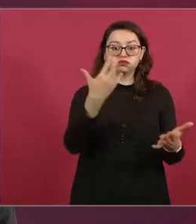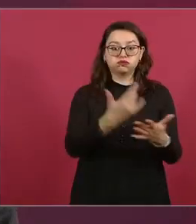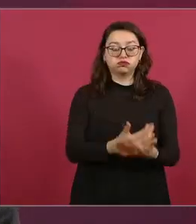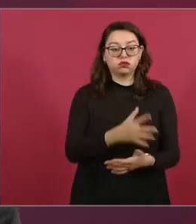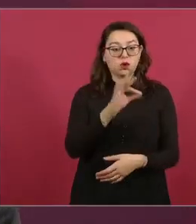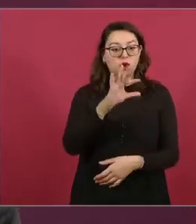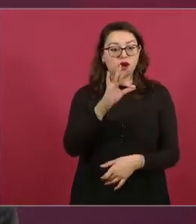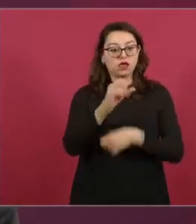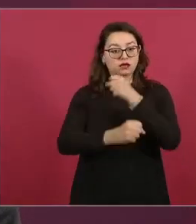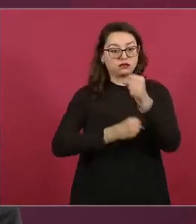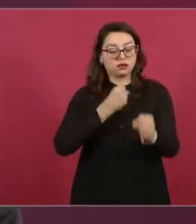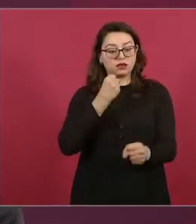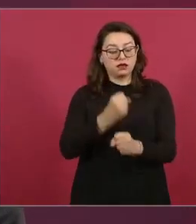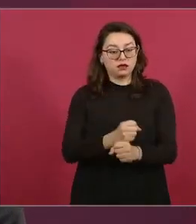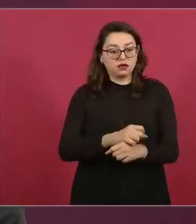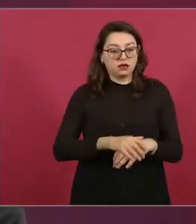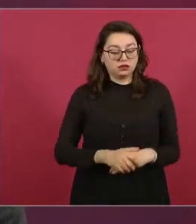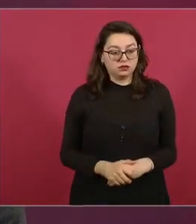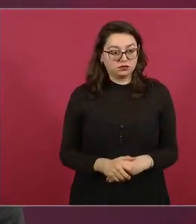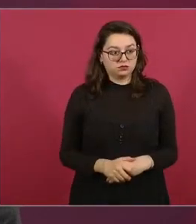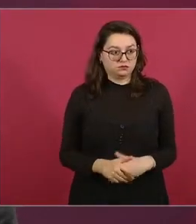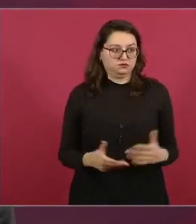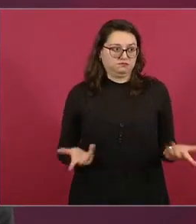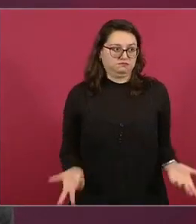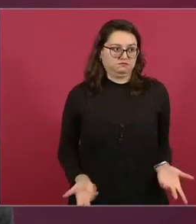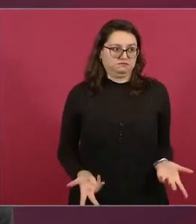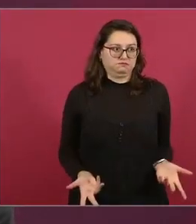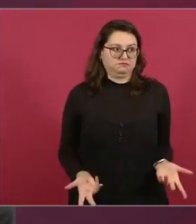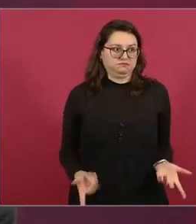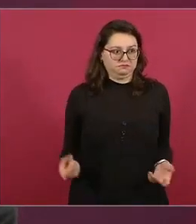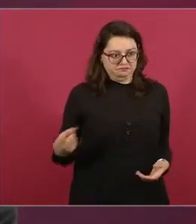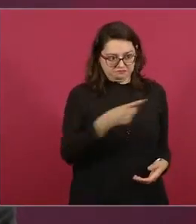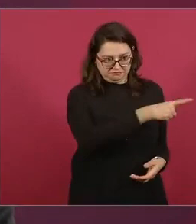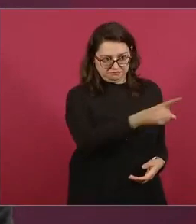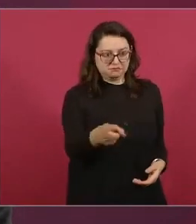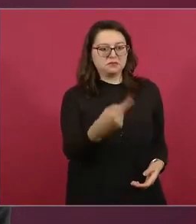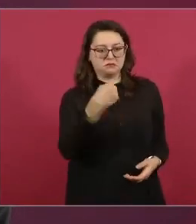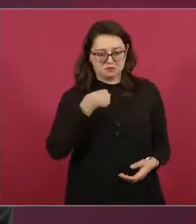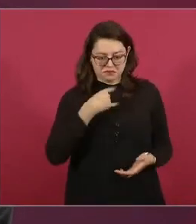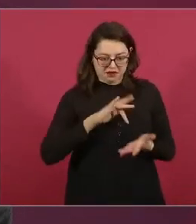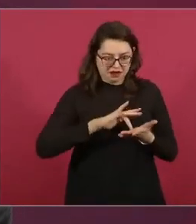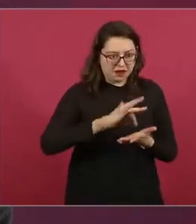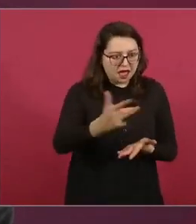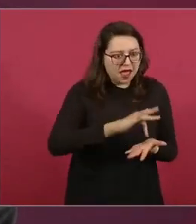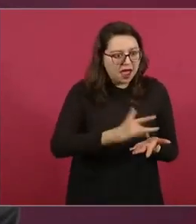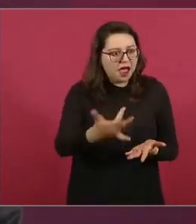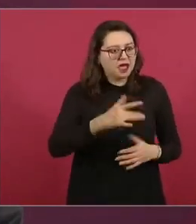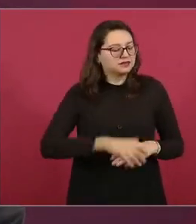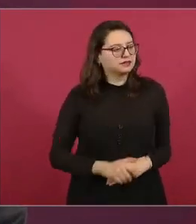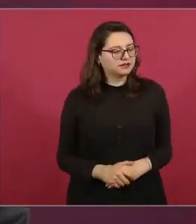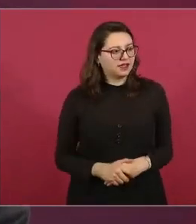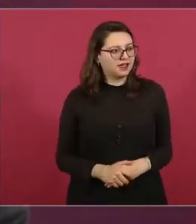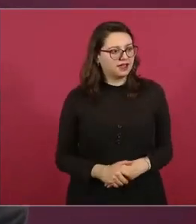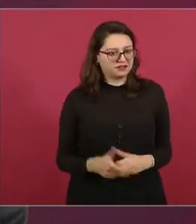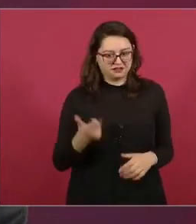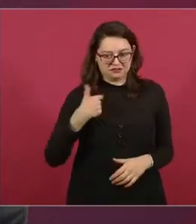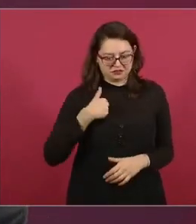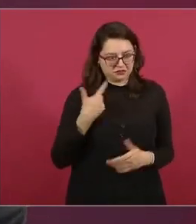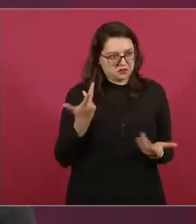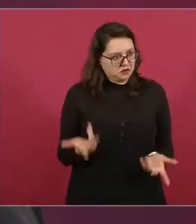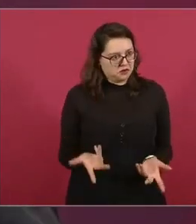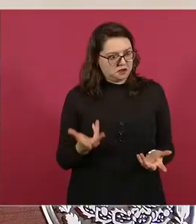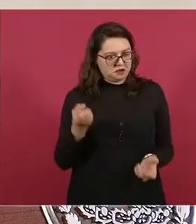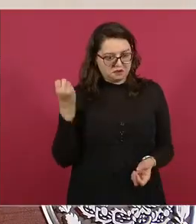bastantes, deberían hasta estar agradecidos, porque no sé cómo le van a hacer ahora que ya me voy a